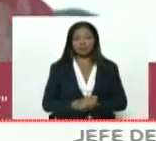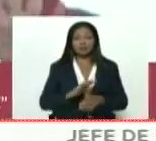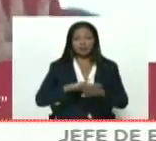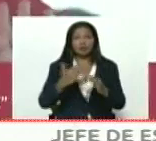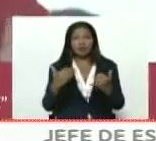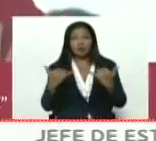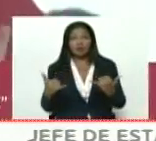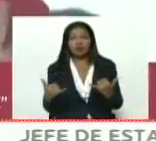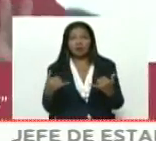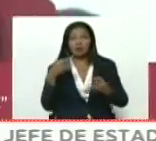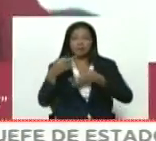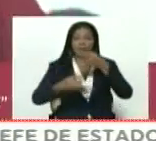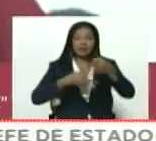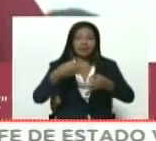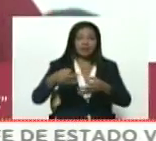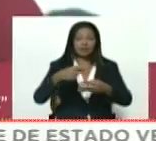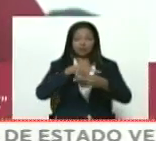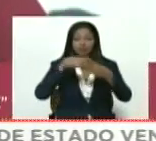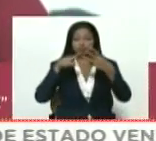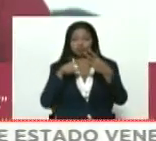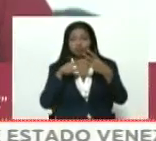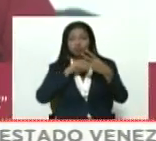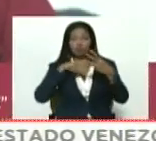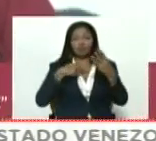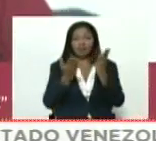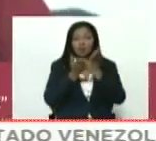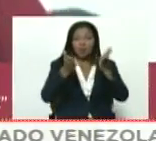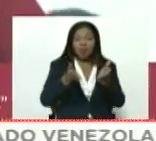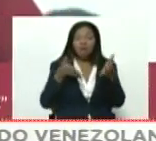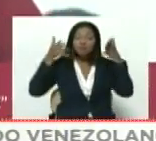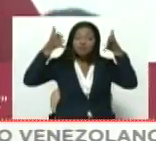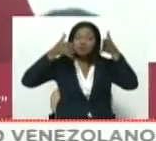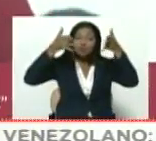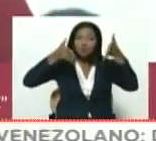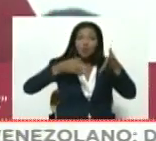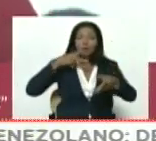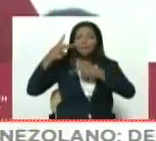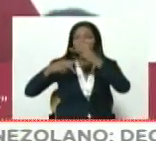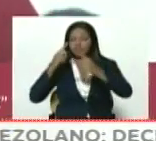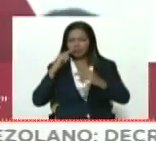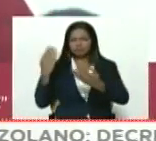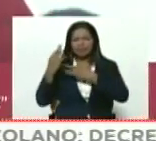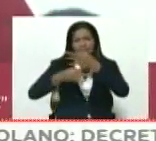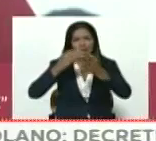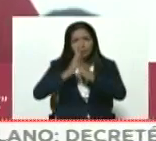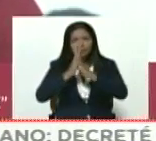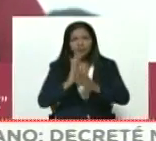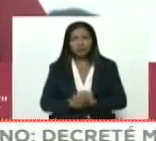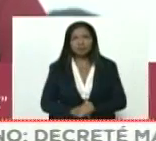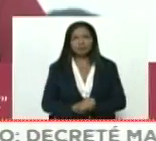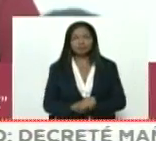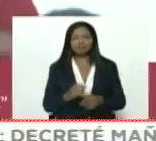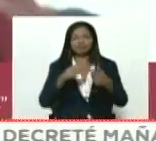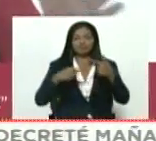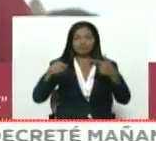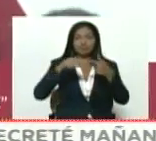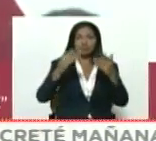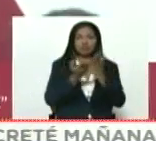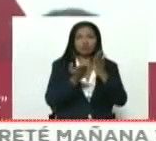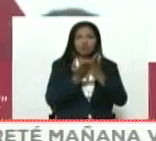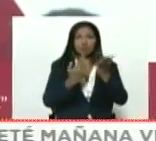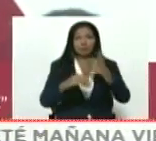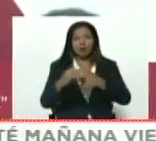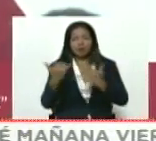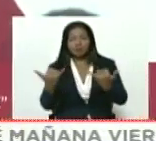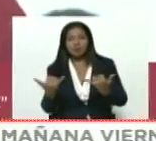le voy a hablar de las tres áreas de nuestra escuela de formación política. Lánzate, pues. Círculos de estudios que va a